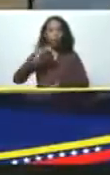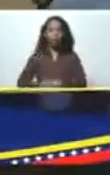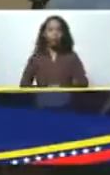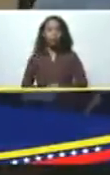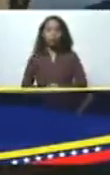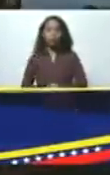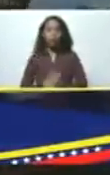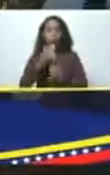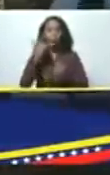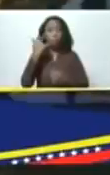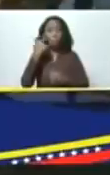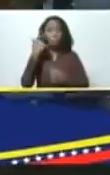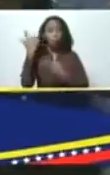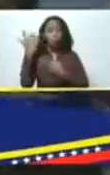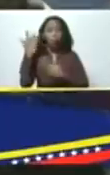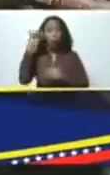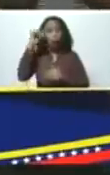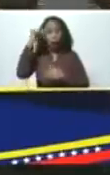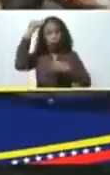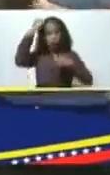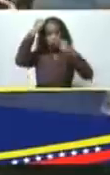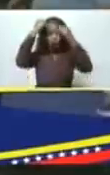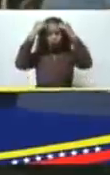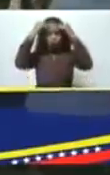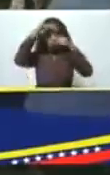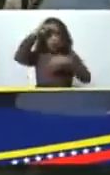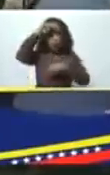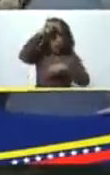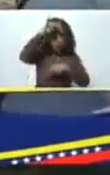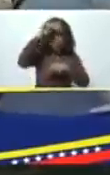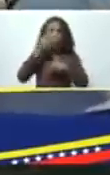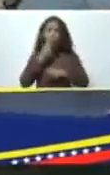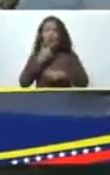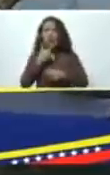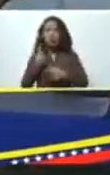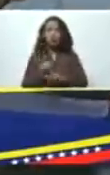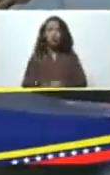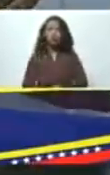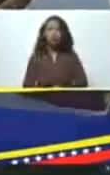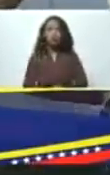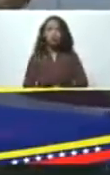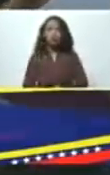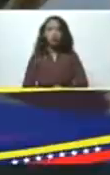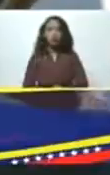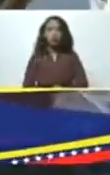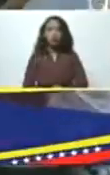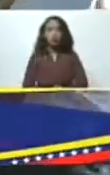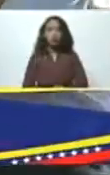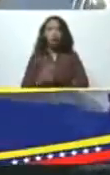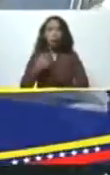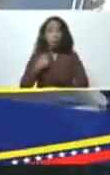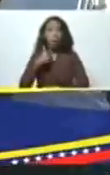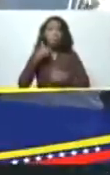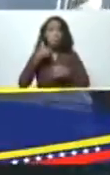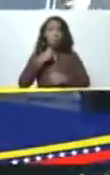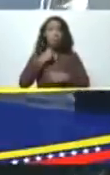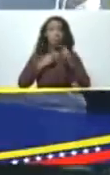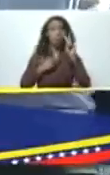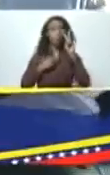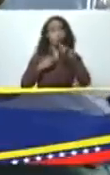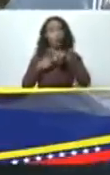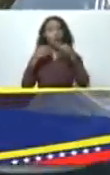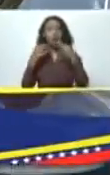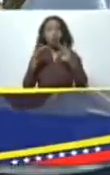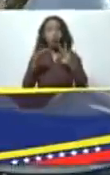Mira, tiene sus cachitos aquí, bien bonito. ¿Ah? No puedes por nada y me gusta cómo se ve. Se ve